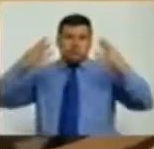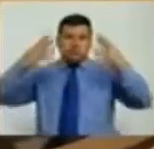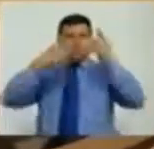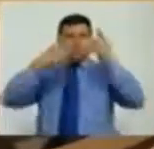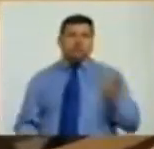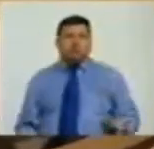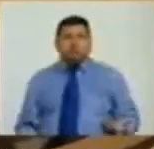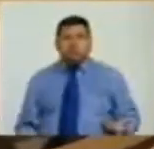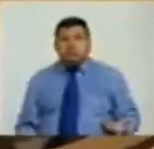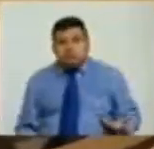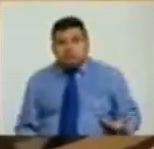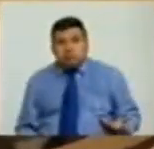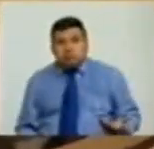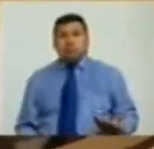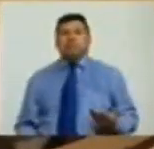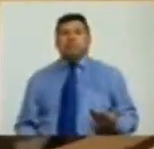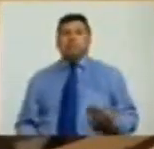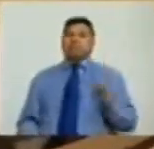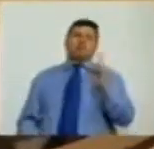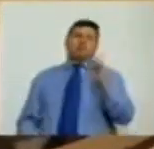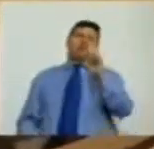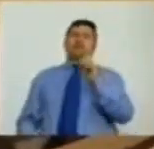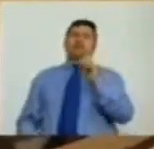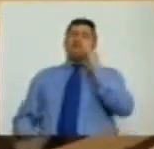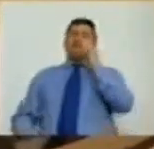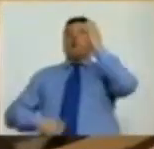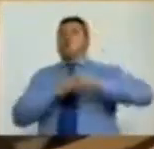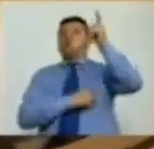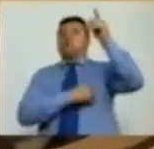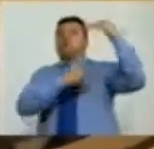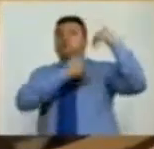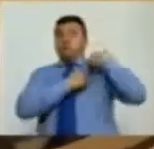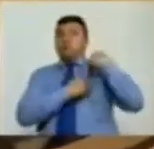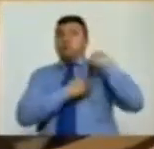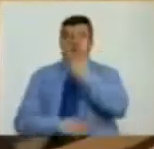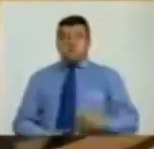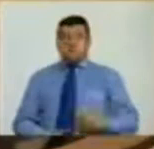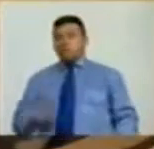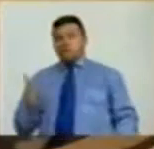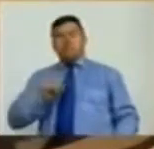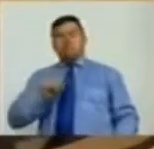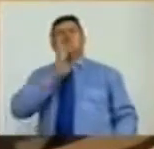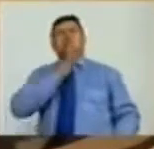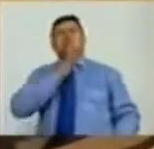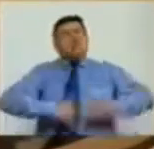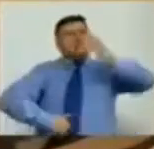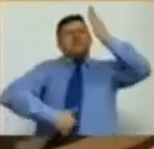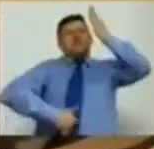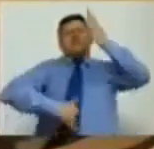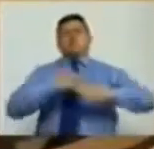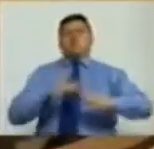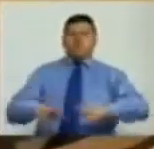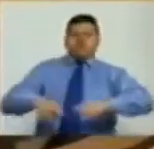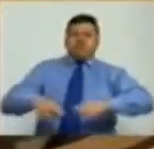No, esa no es su última instancia. La última instancia